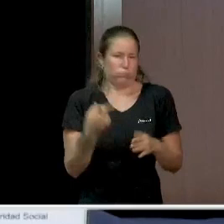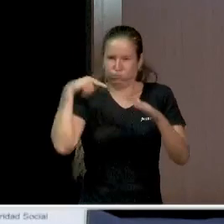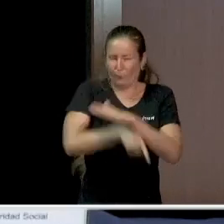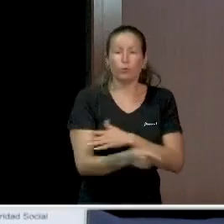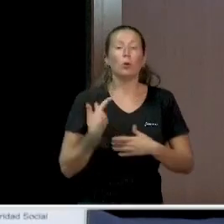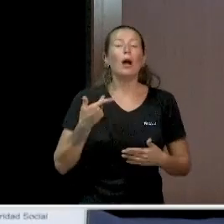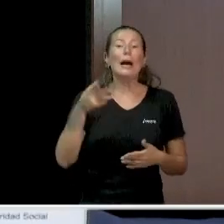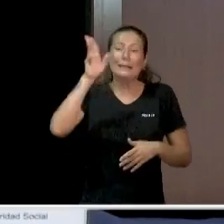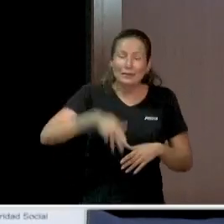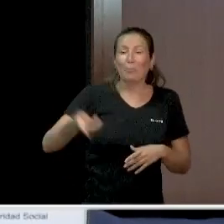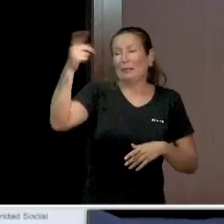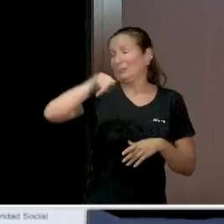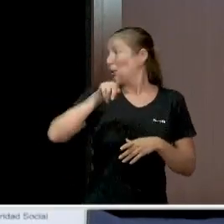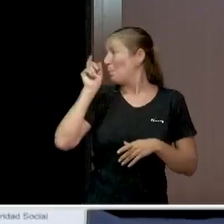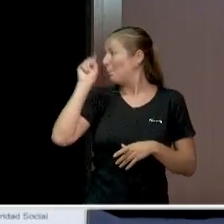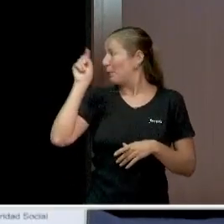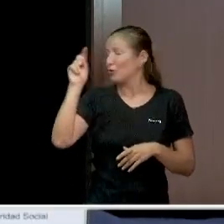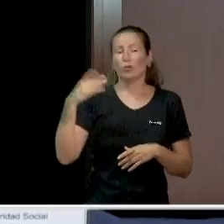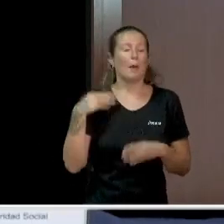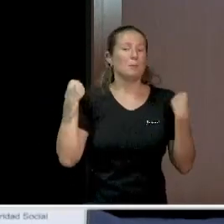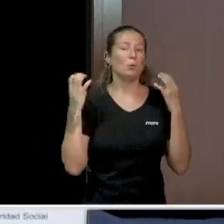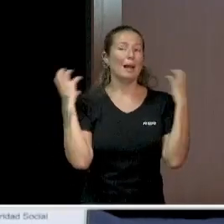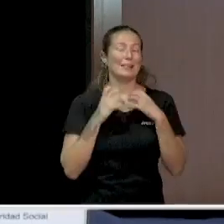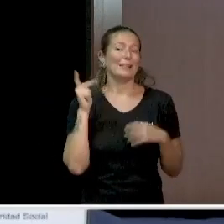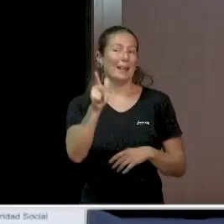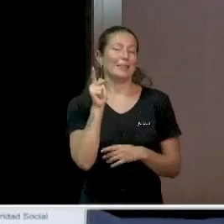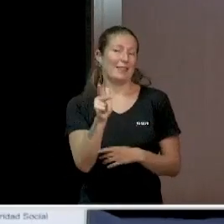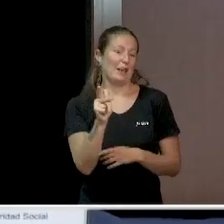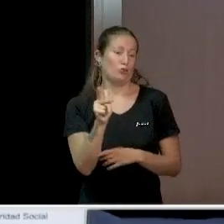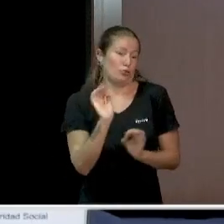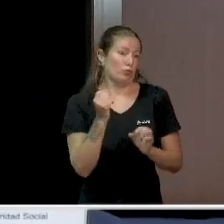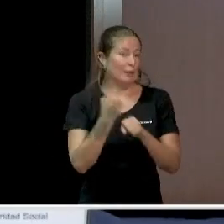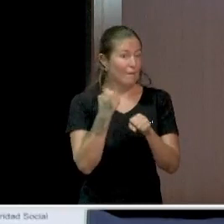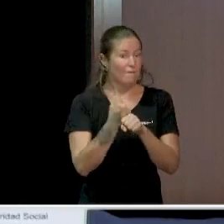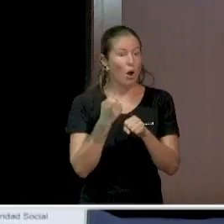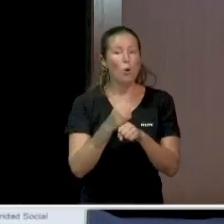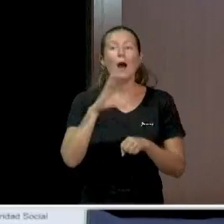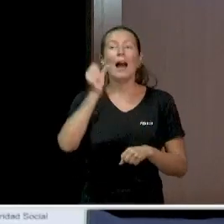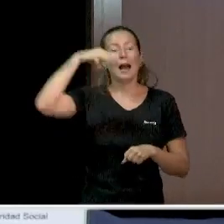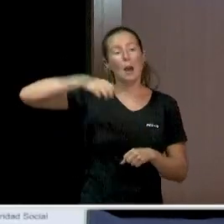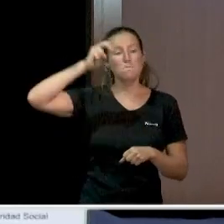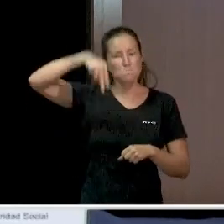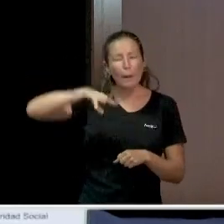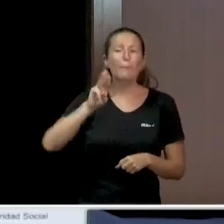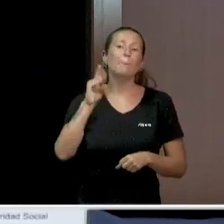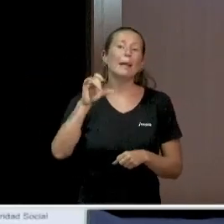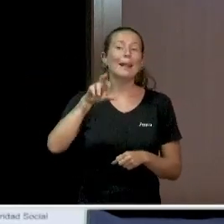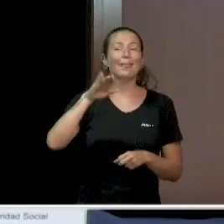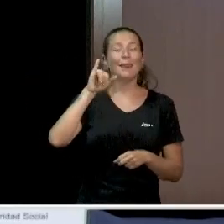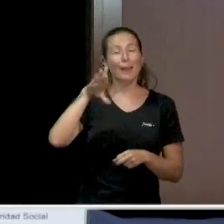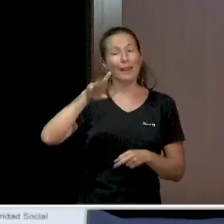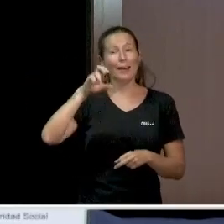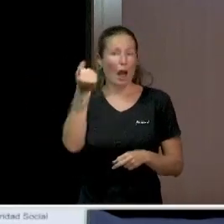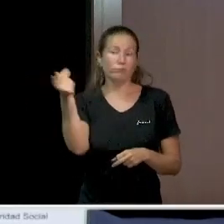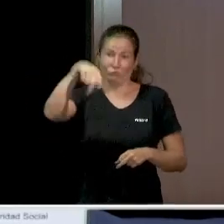ustedes habrán podido comprobar, amiga, la profesora catedrática de Derecho del Trabajo, Carmen Viqueira, que como también habrán podido darse cuenta, bueno,